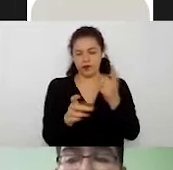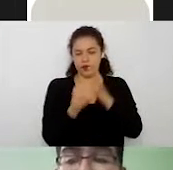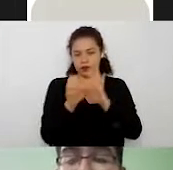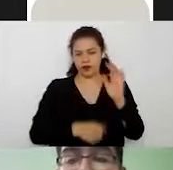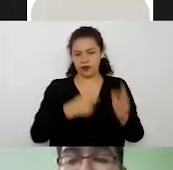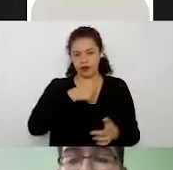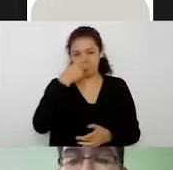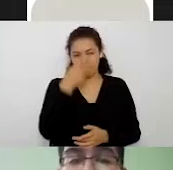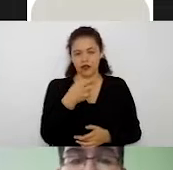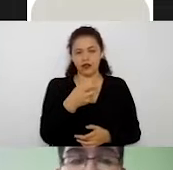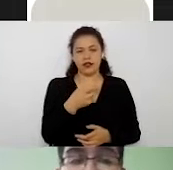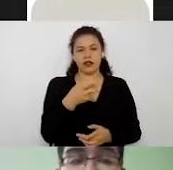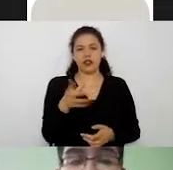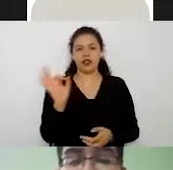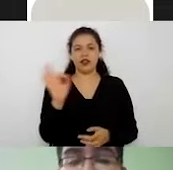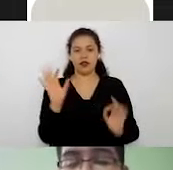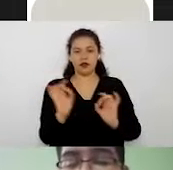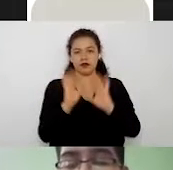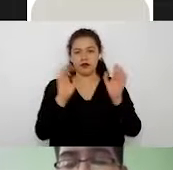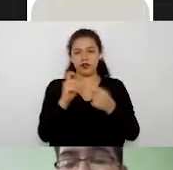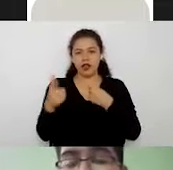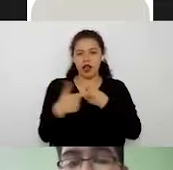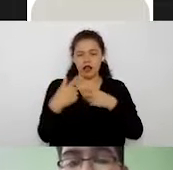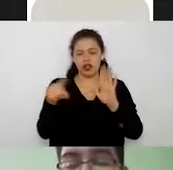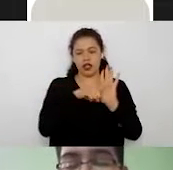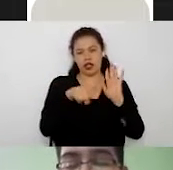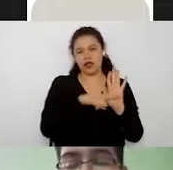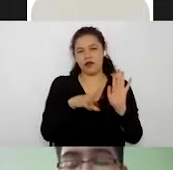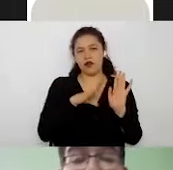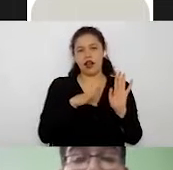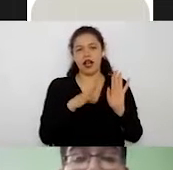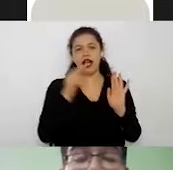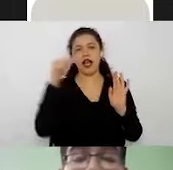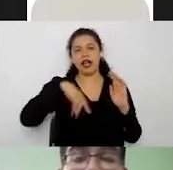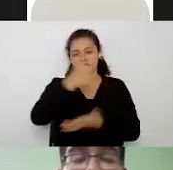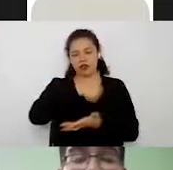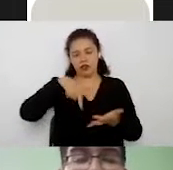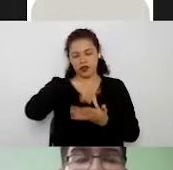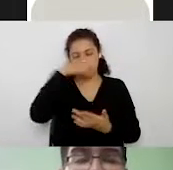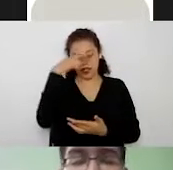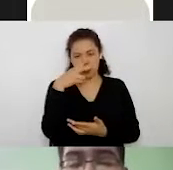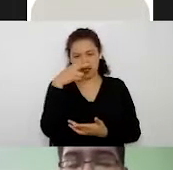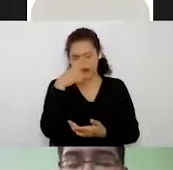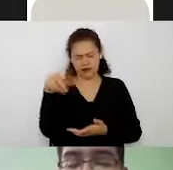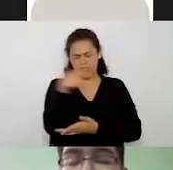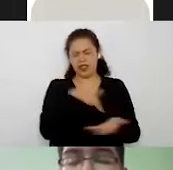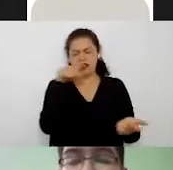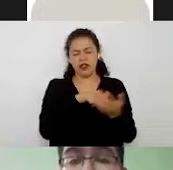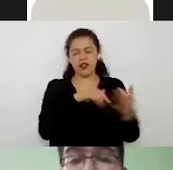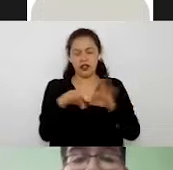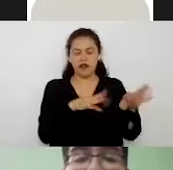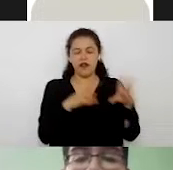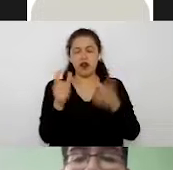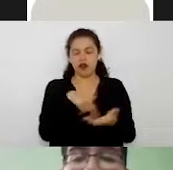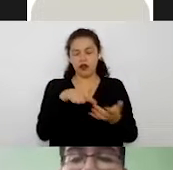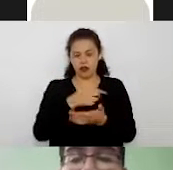causar algún impacto negativo en nuestro centro de trabajo, en el lugar en donde nos encontremos. Y conocimos